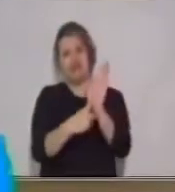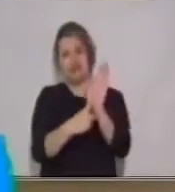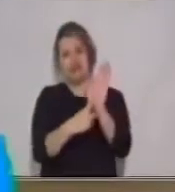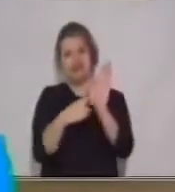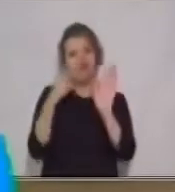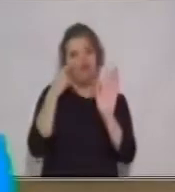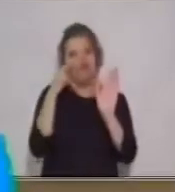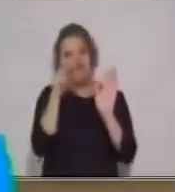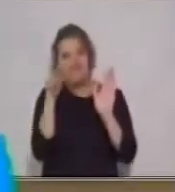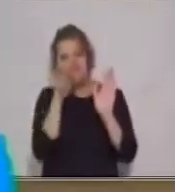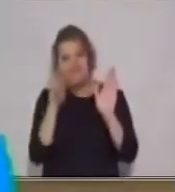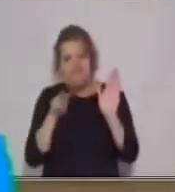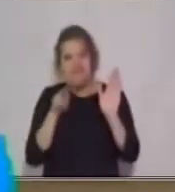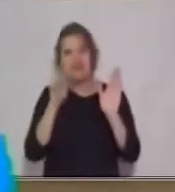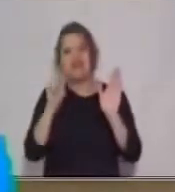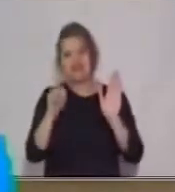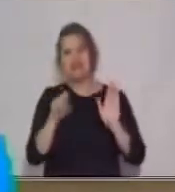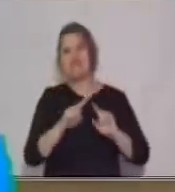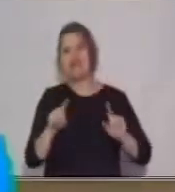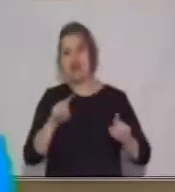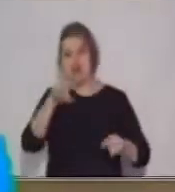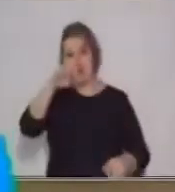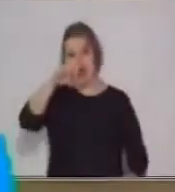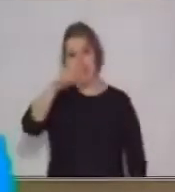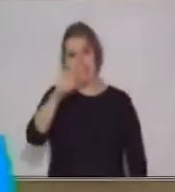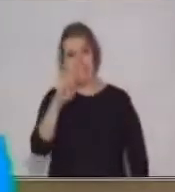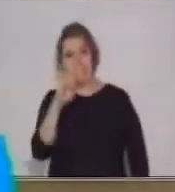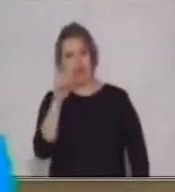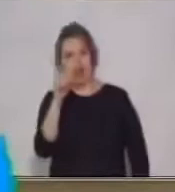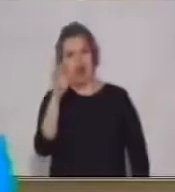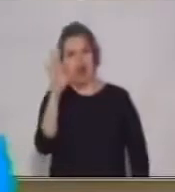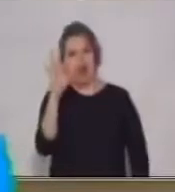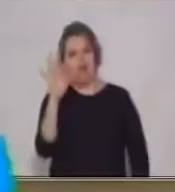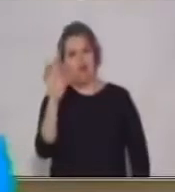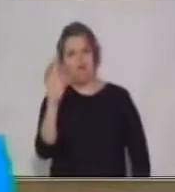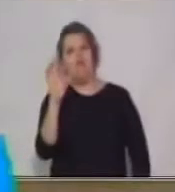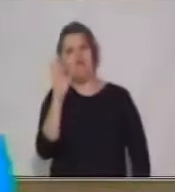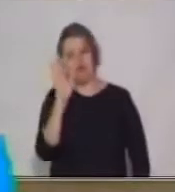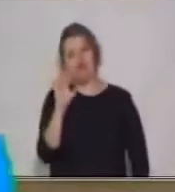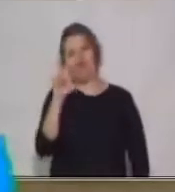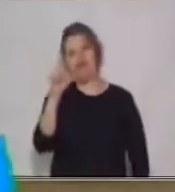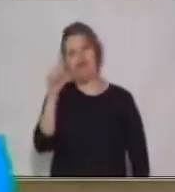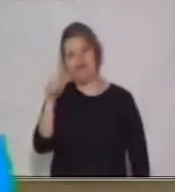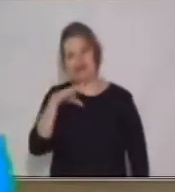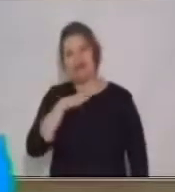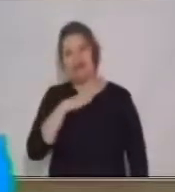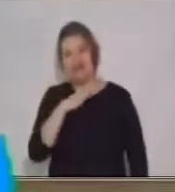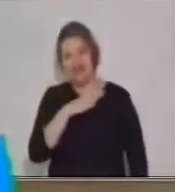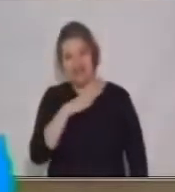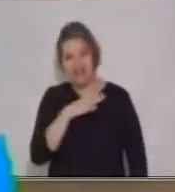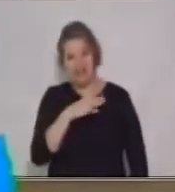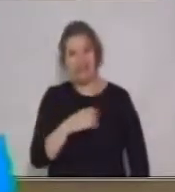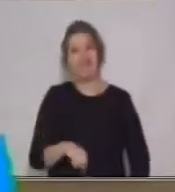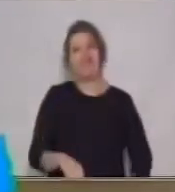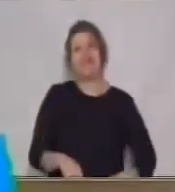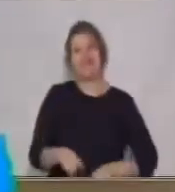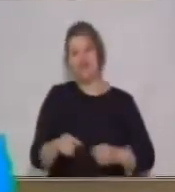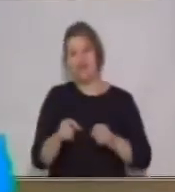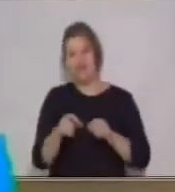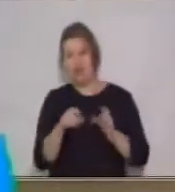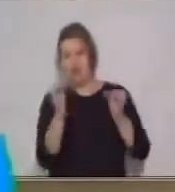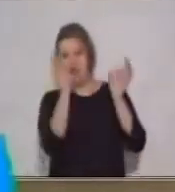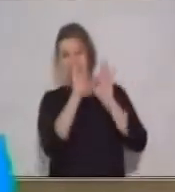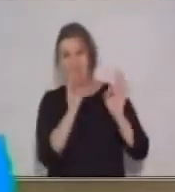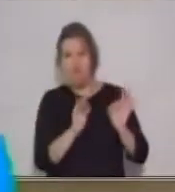visual, pero la parábola tiene elementos geométricos o partes geométricas que son